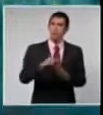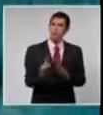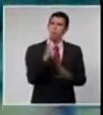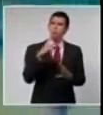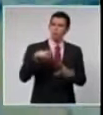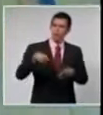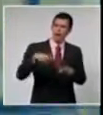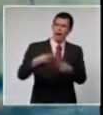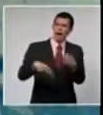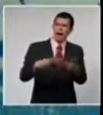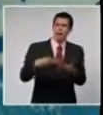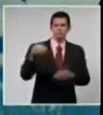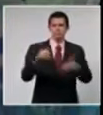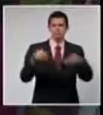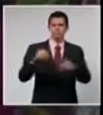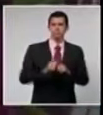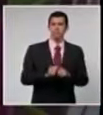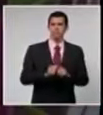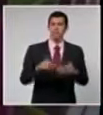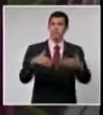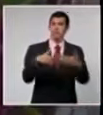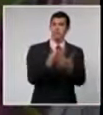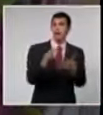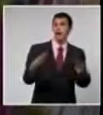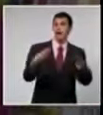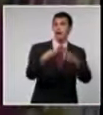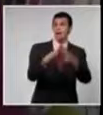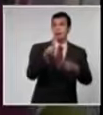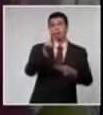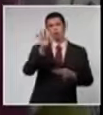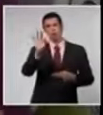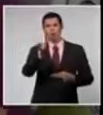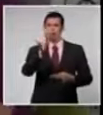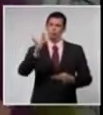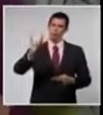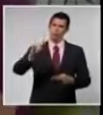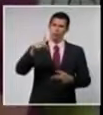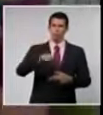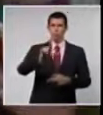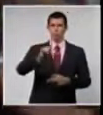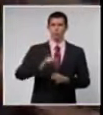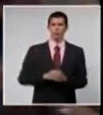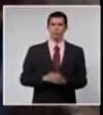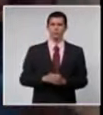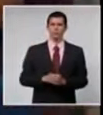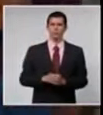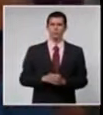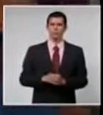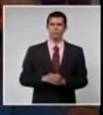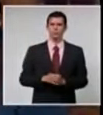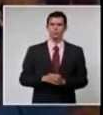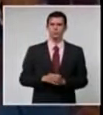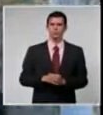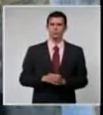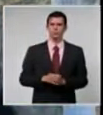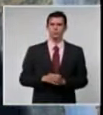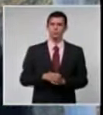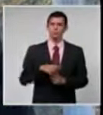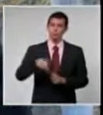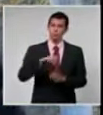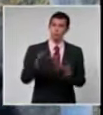que se desarrollará los días 18 y 19 de julio. Tan regal como el patrimonio que enriquece con su obra,